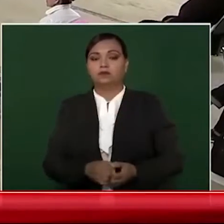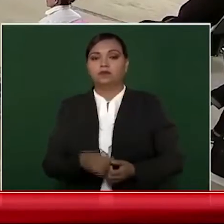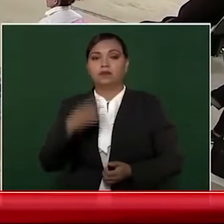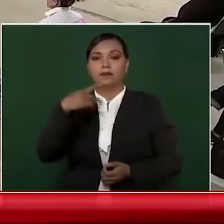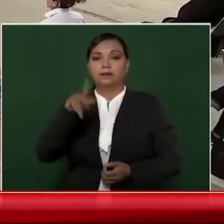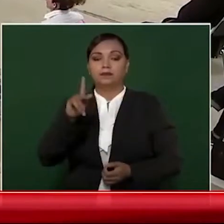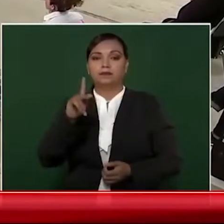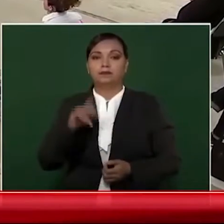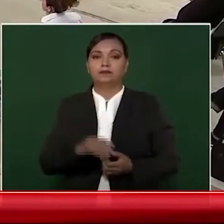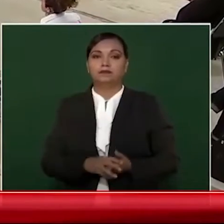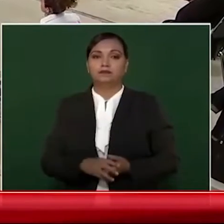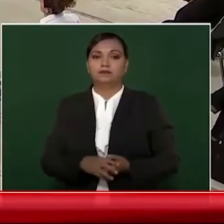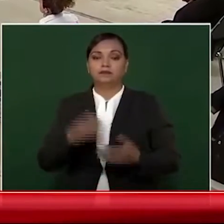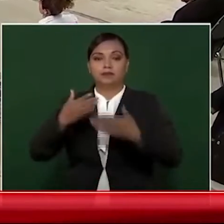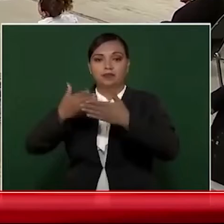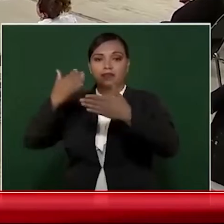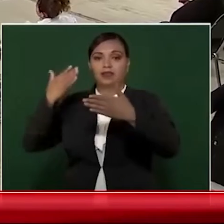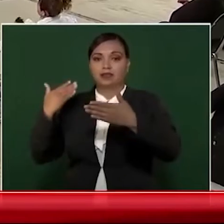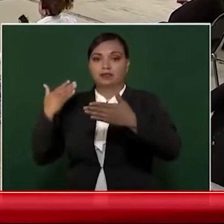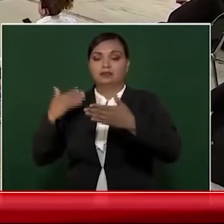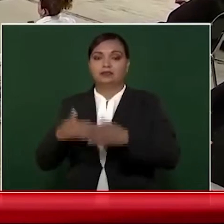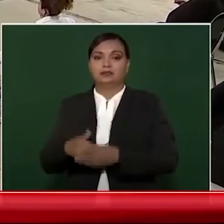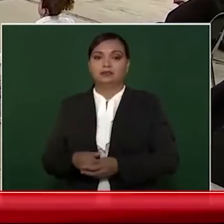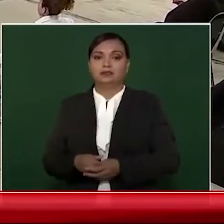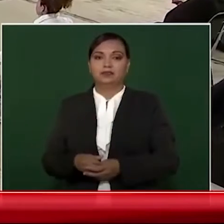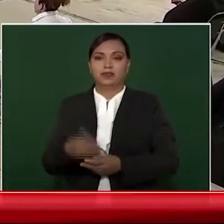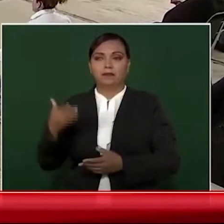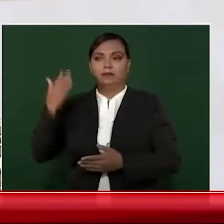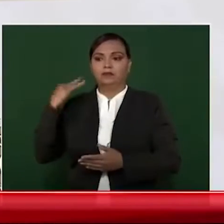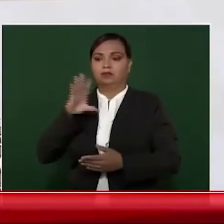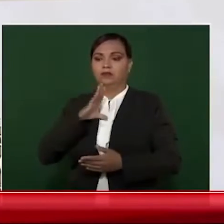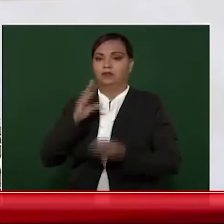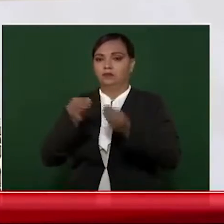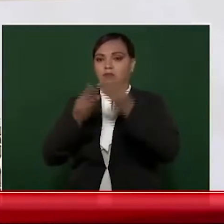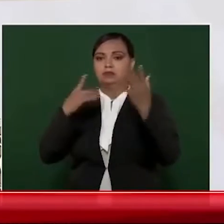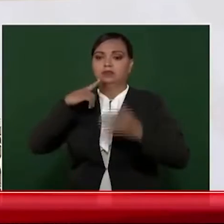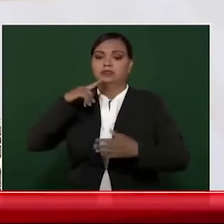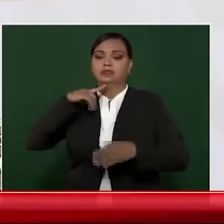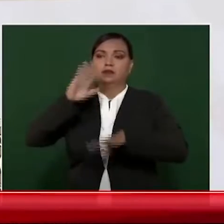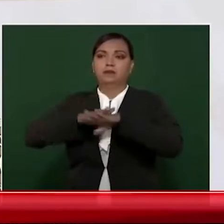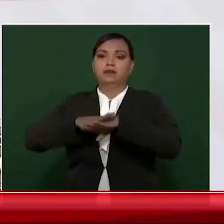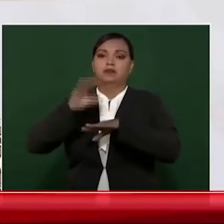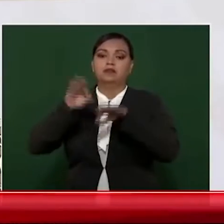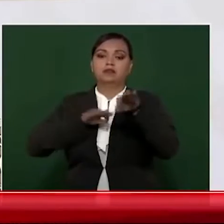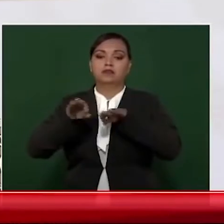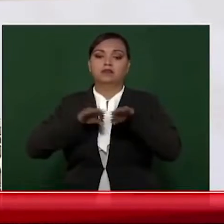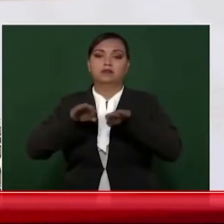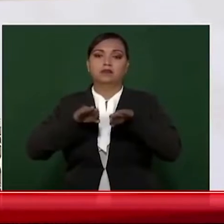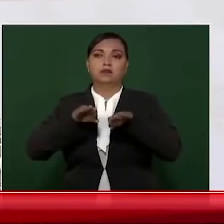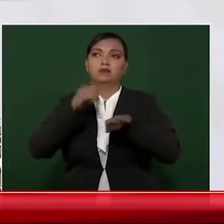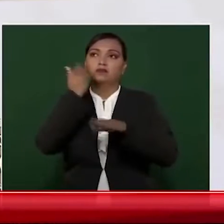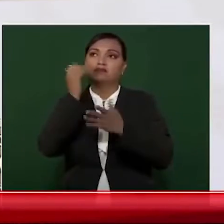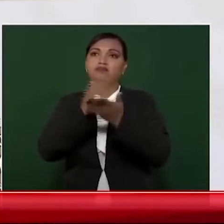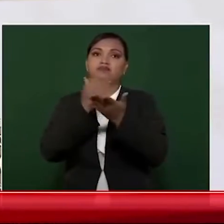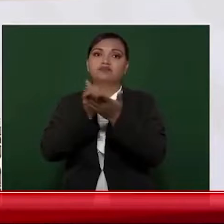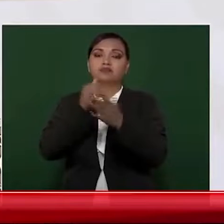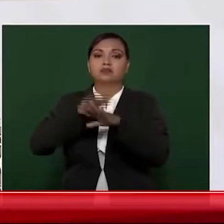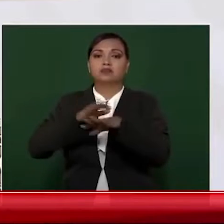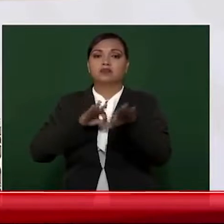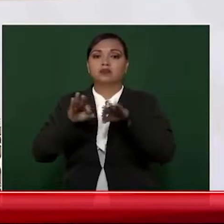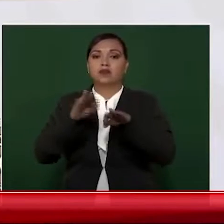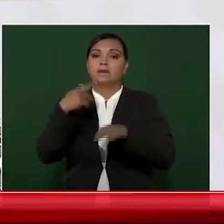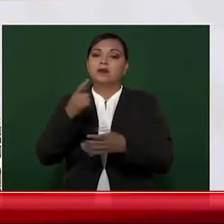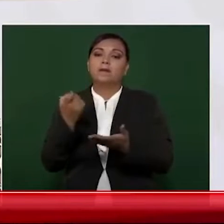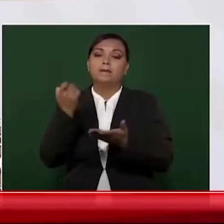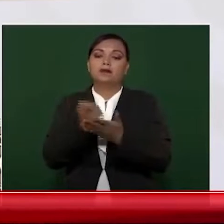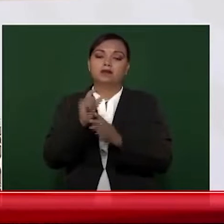que antes había mucha demanda de fuerza de trabajo, pero pagaban